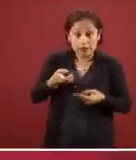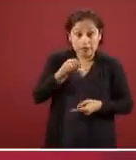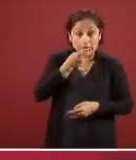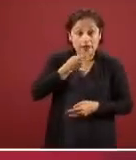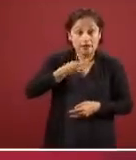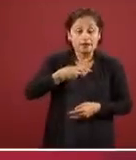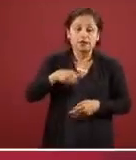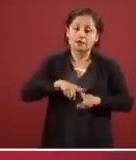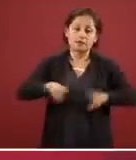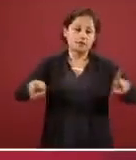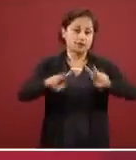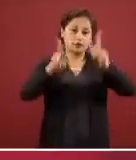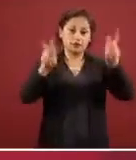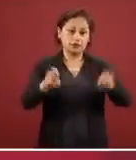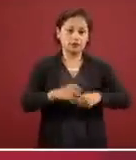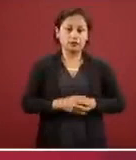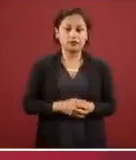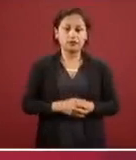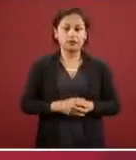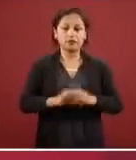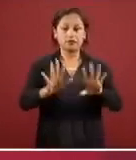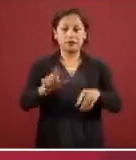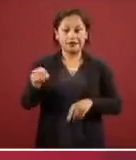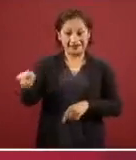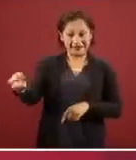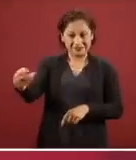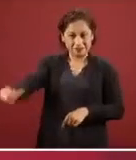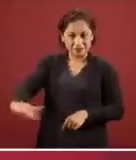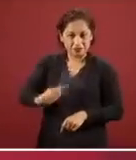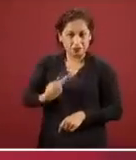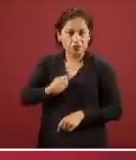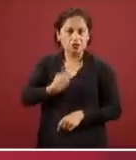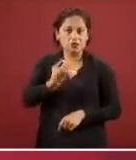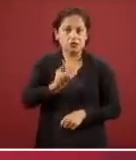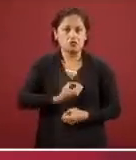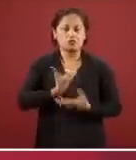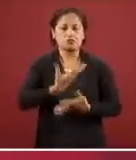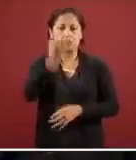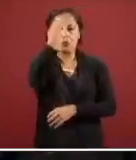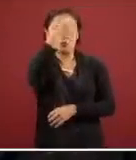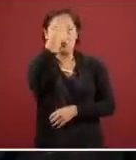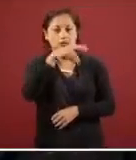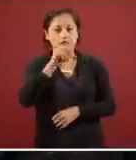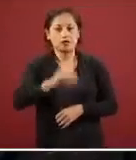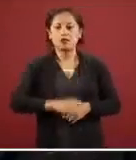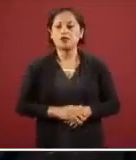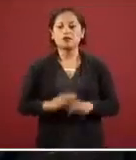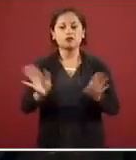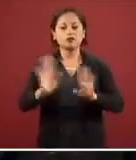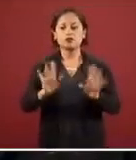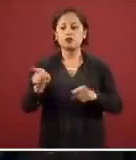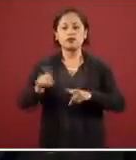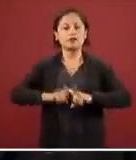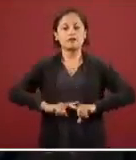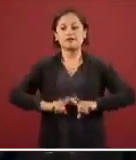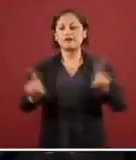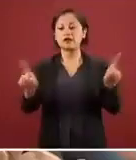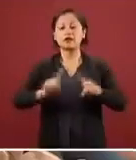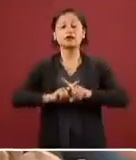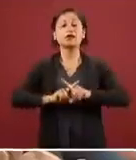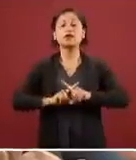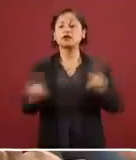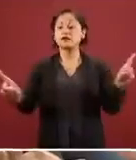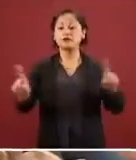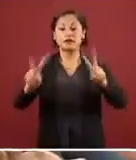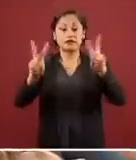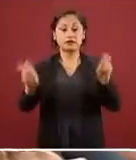No puedo opinar sobre eso. Es que también lo de Assange es distinto. Que se sigue es en distinto. Otro país